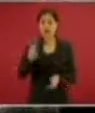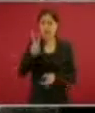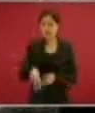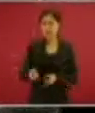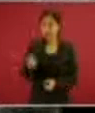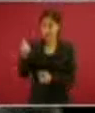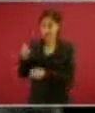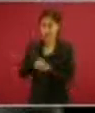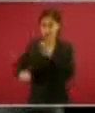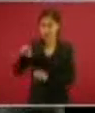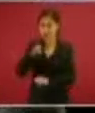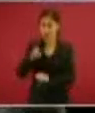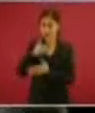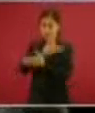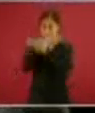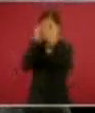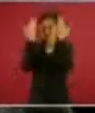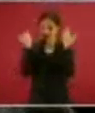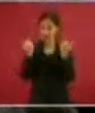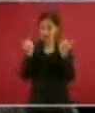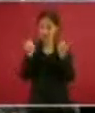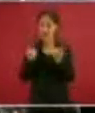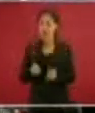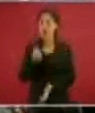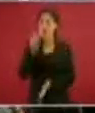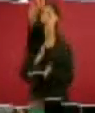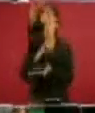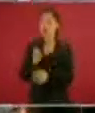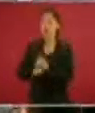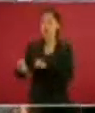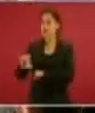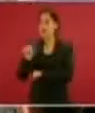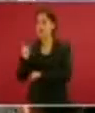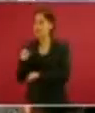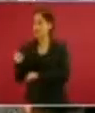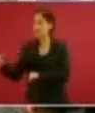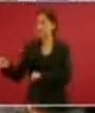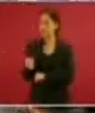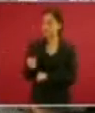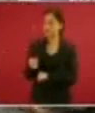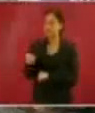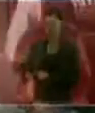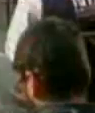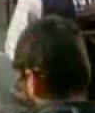dan cuenta, contratan a los encargados de estos